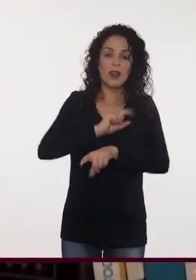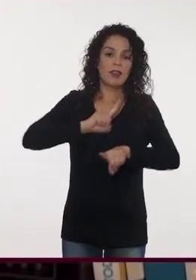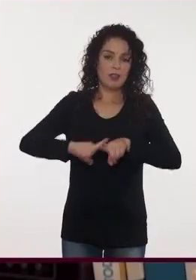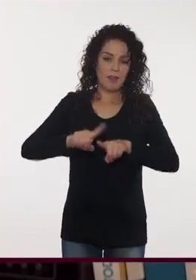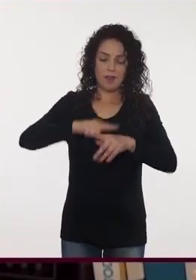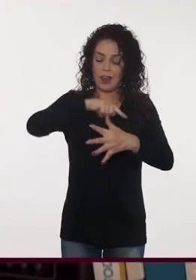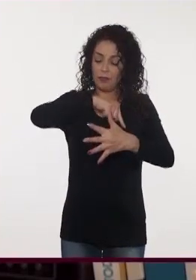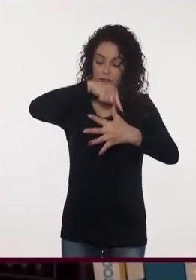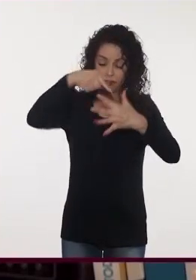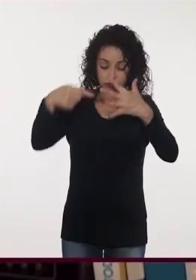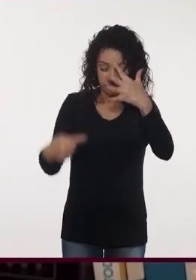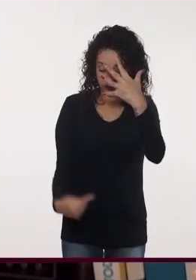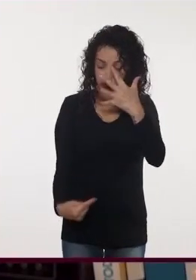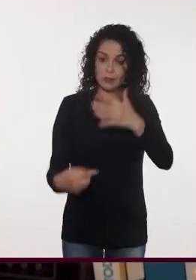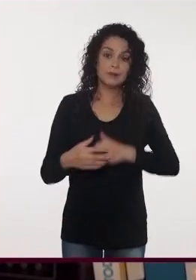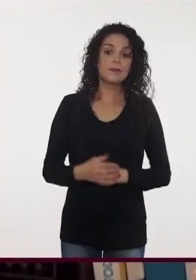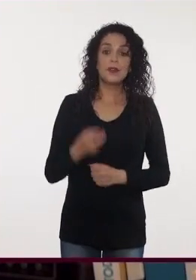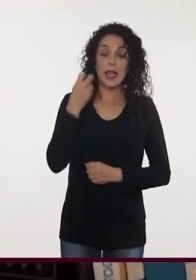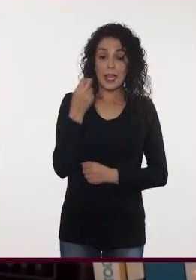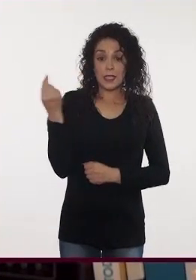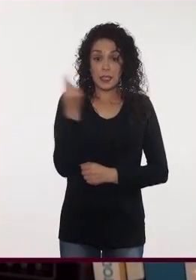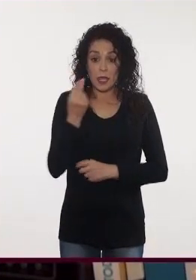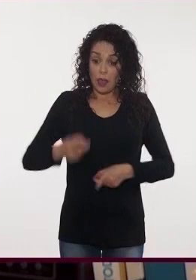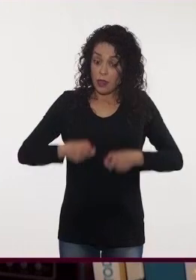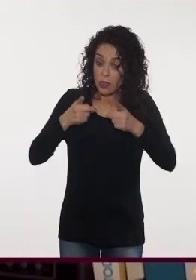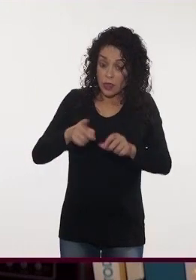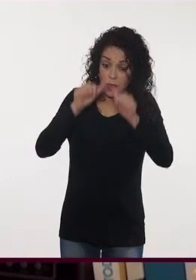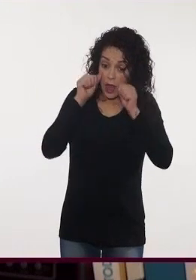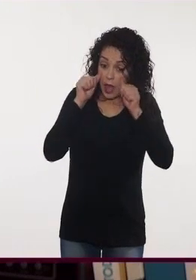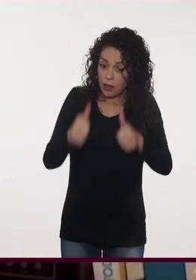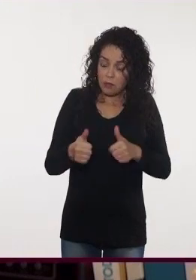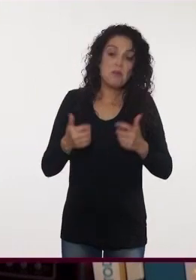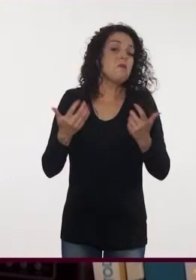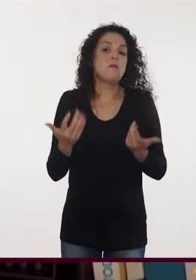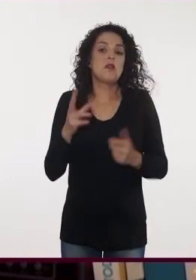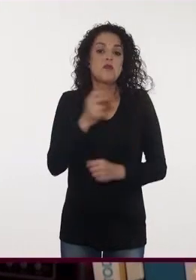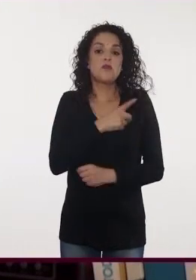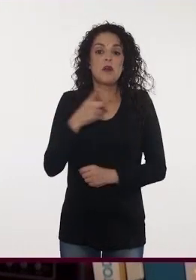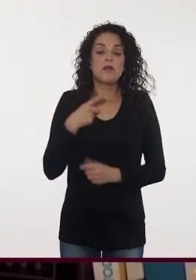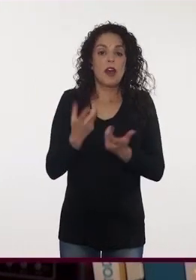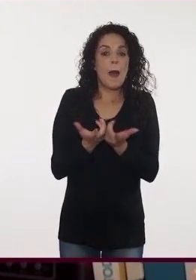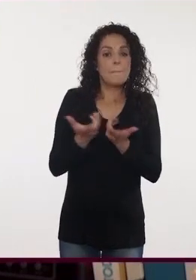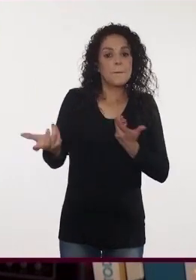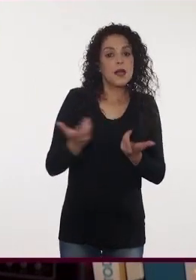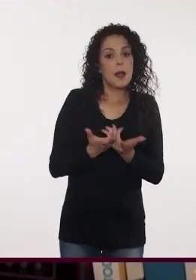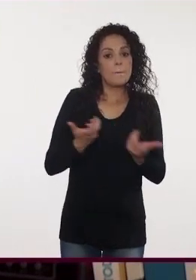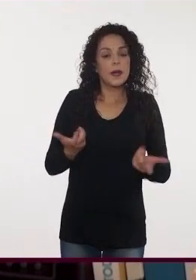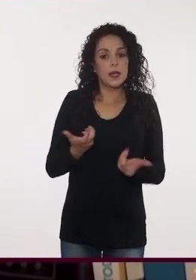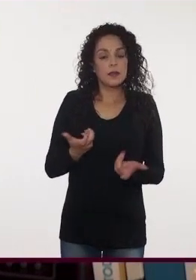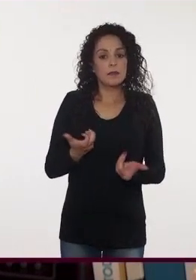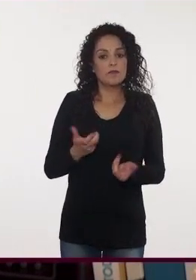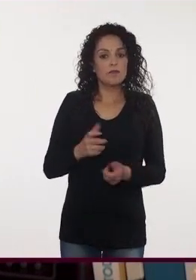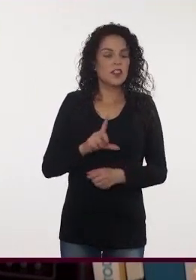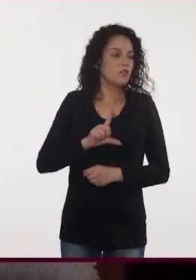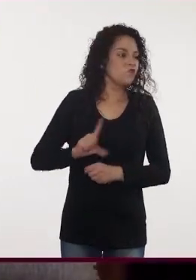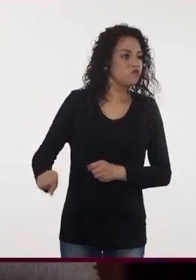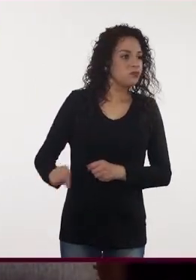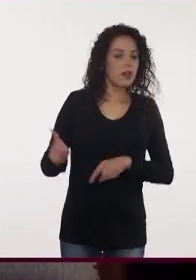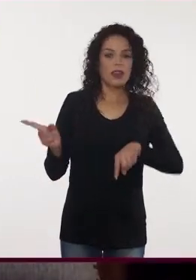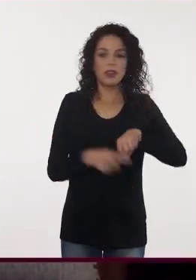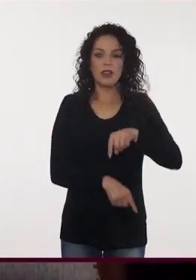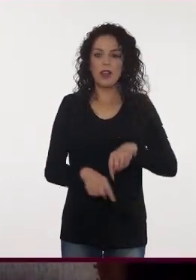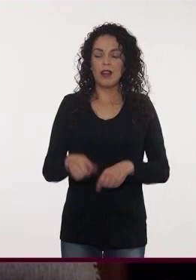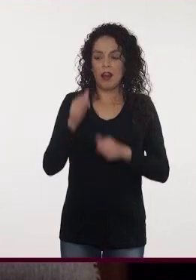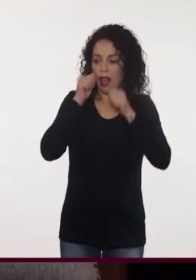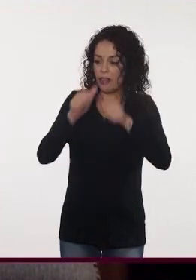debe cuidarse que, atendiendo estas necesidades, no queden separadas o marginadas de sus equipos de trabajo.